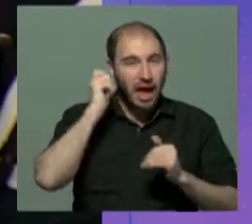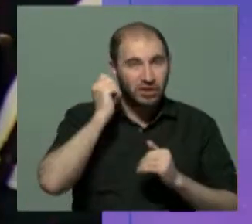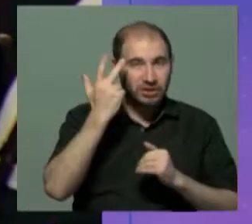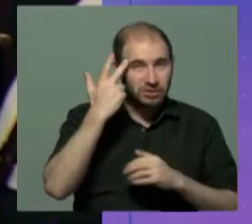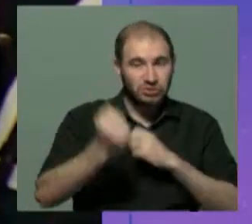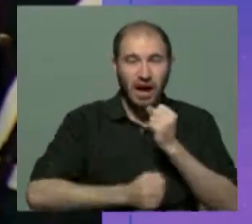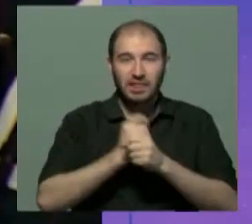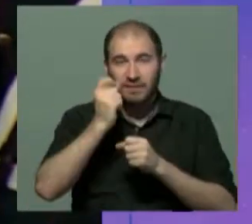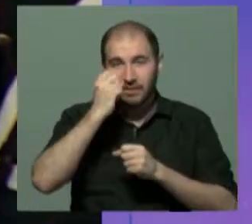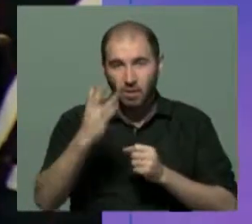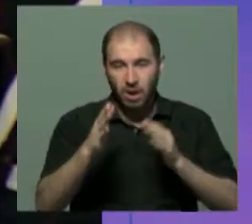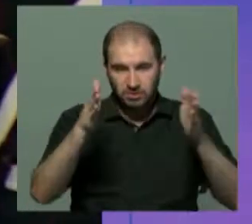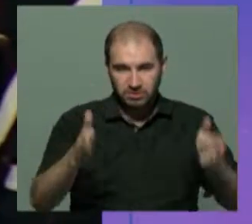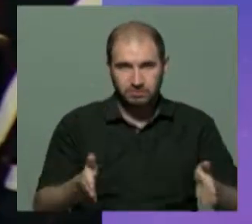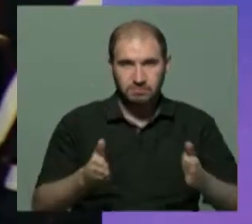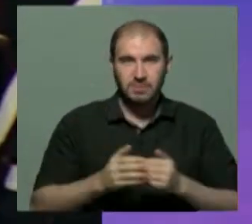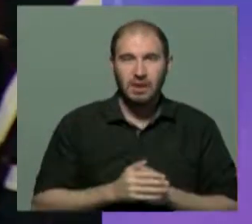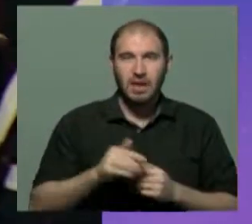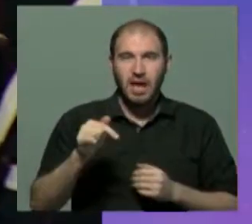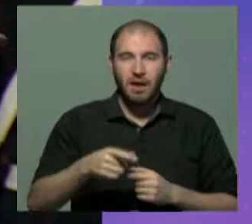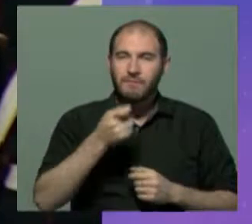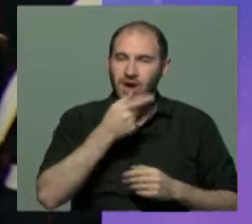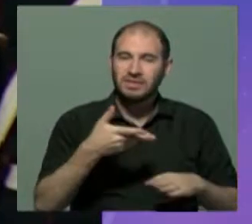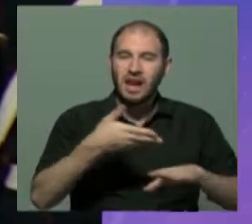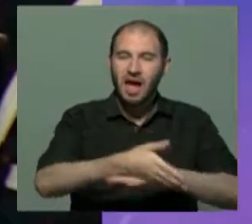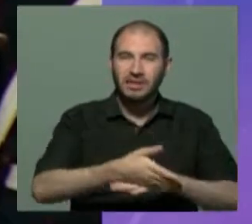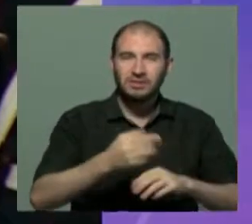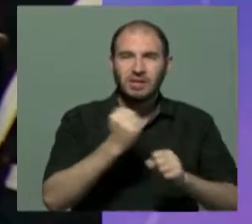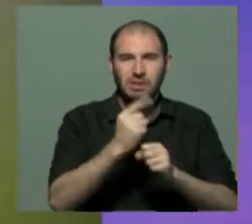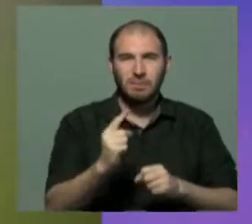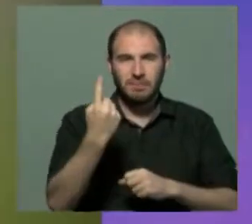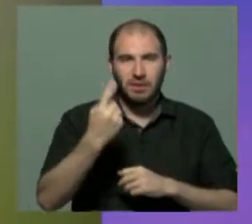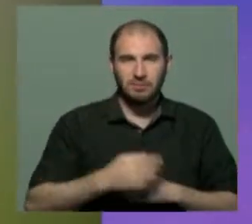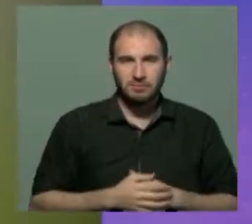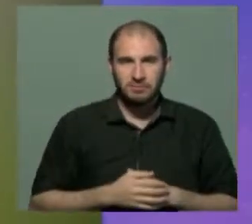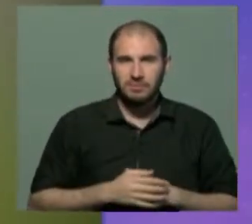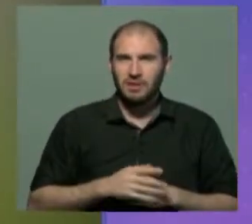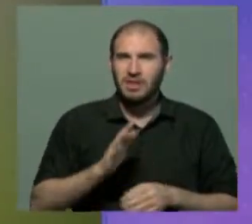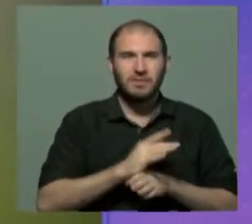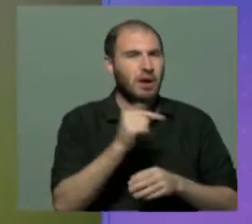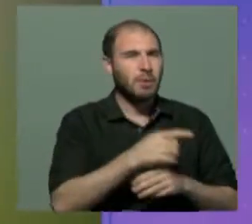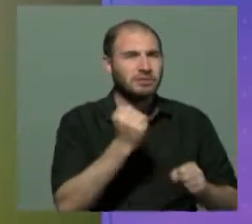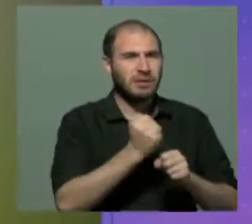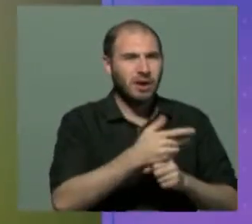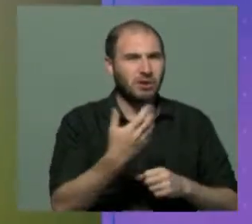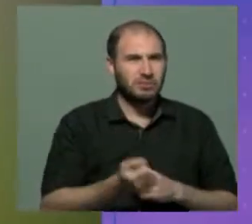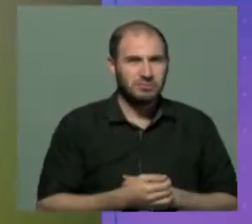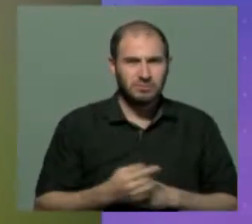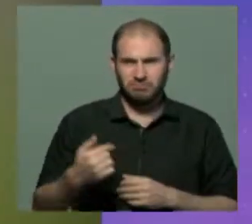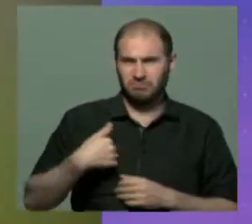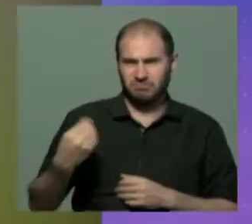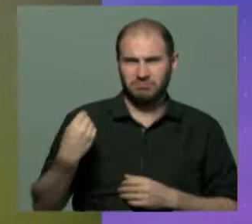a 24 años tengan facilitado el acceso a ese primer trabajo. ¿Quieres decir que tú consigas trabajo, tonto?